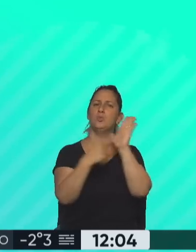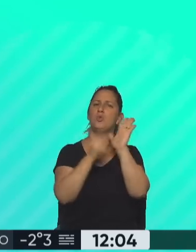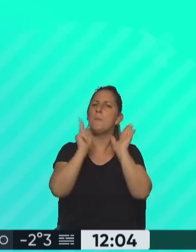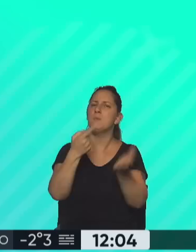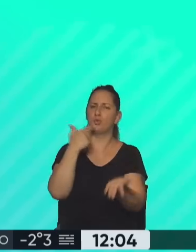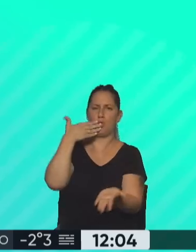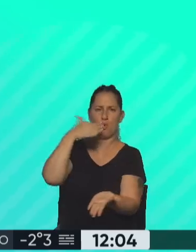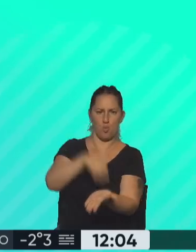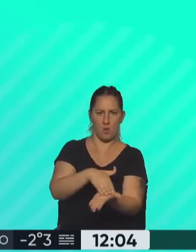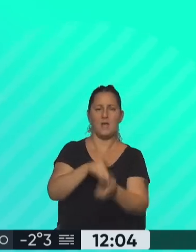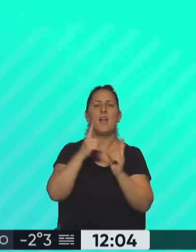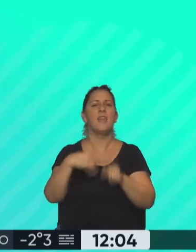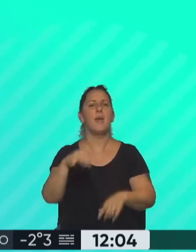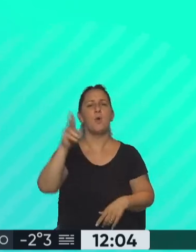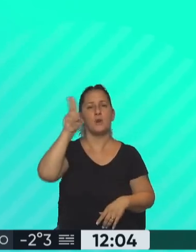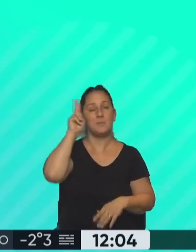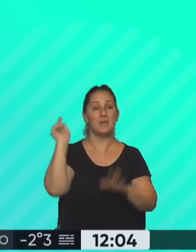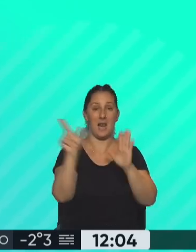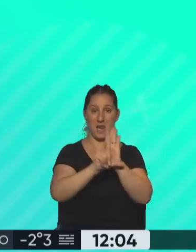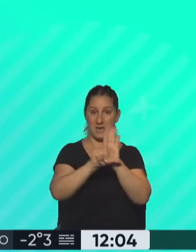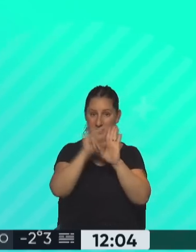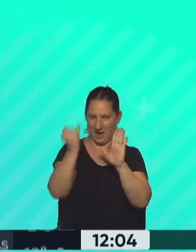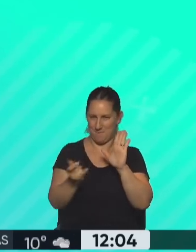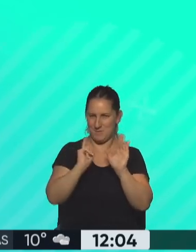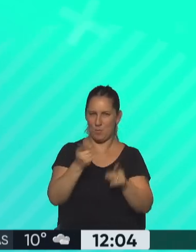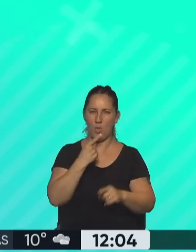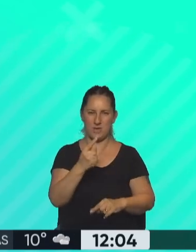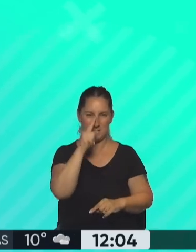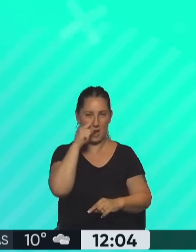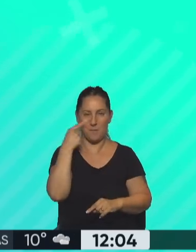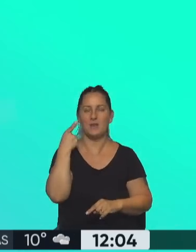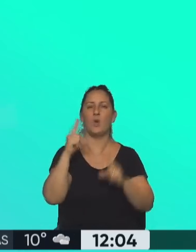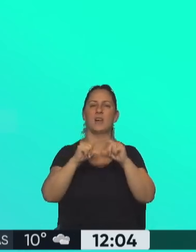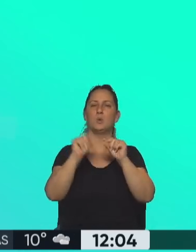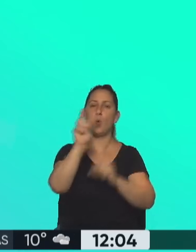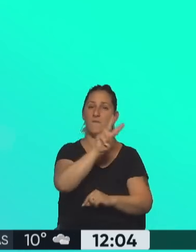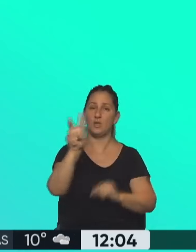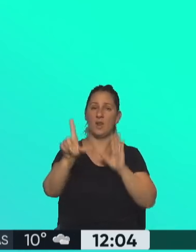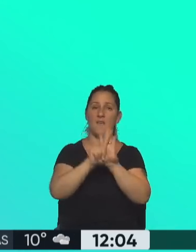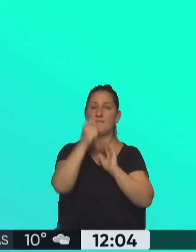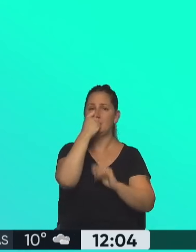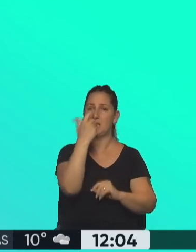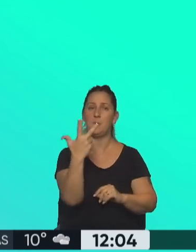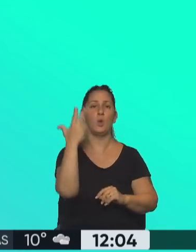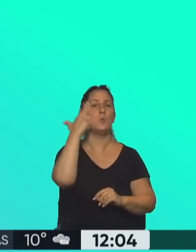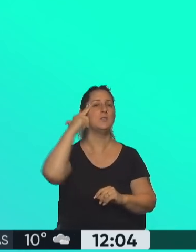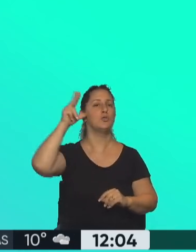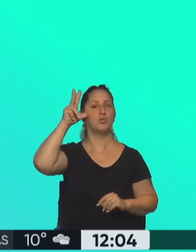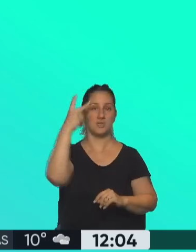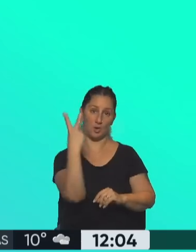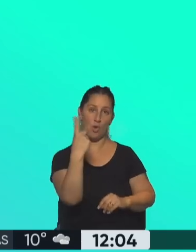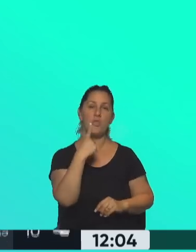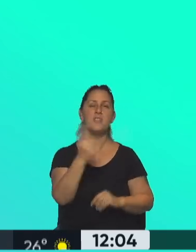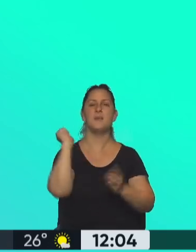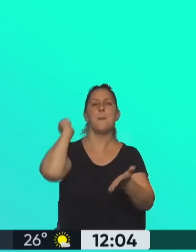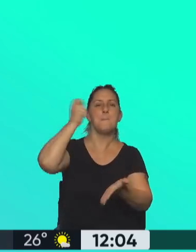hacer. También debo respetar las leyes vigentes, señala el presidente de la Nación. El artículo 22 de la Ley 23.982 indica que los